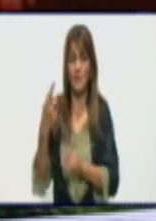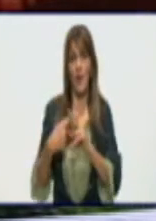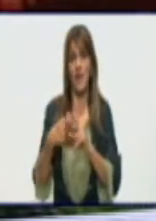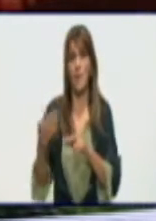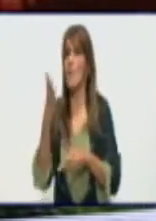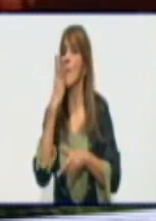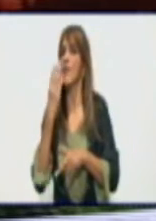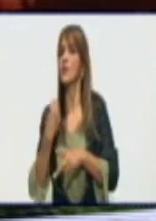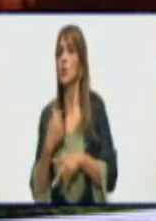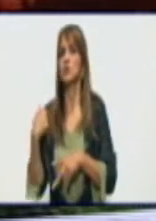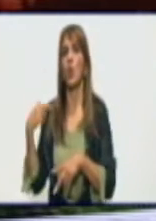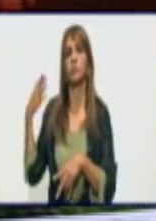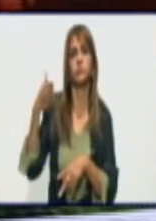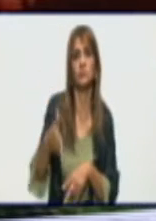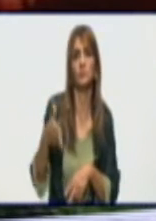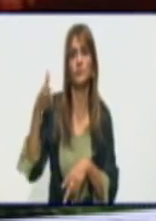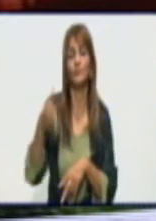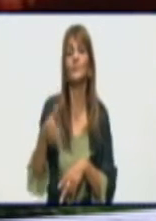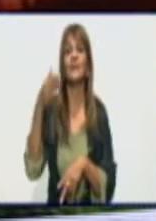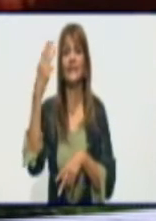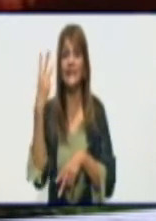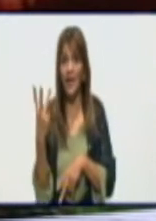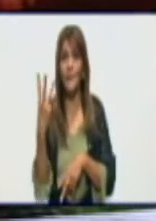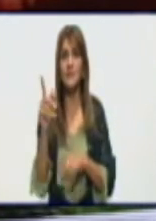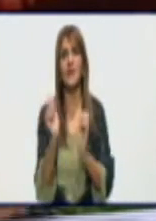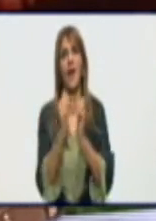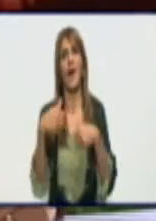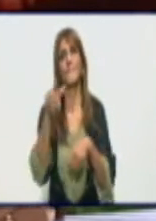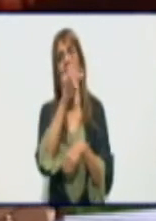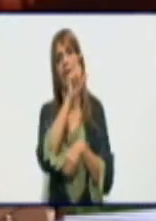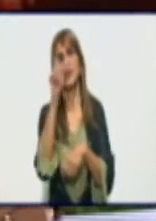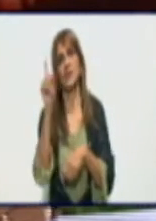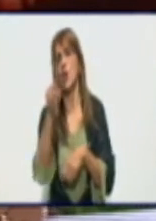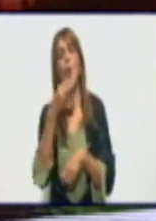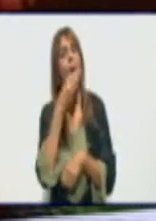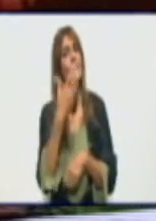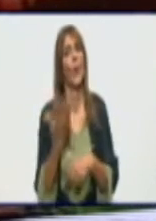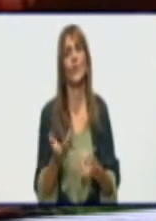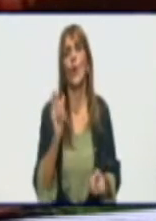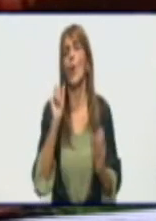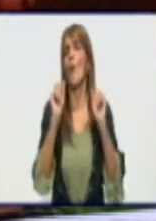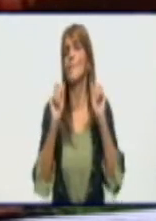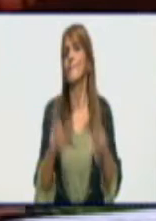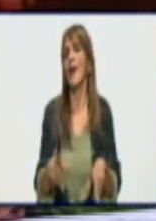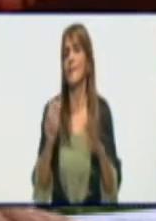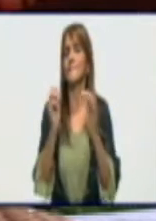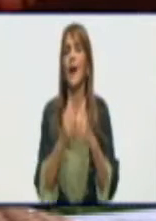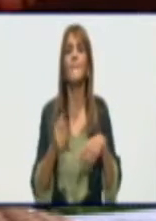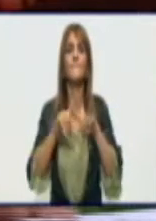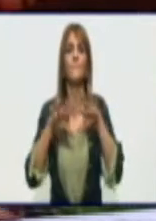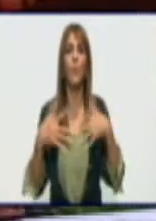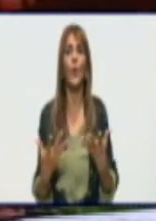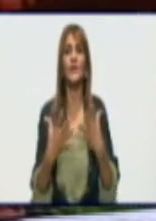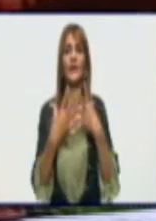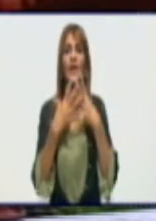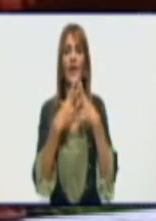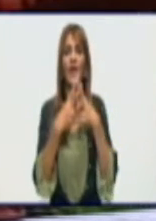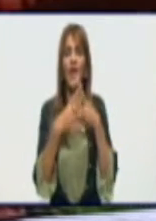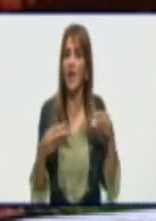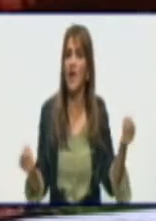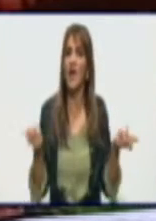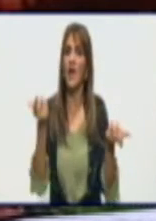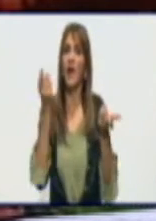la panadería y no he podido comprar el pan porque la harina llegó muy tarde. ¿Es frecuente que la distribución de la harina a las